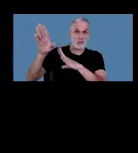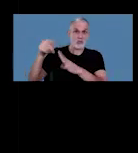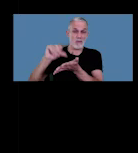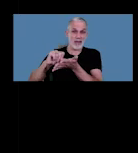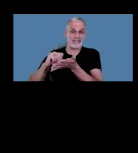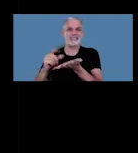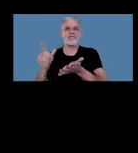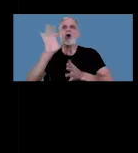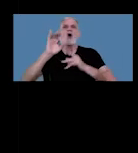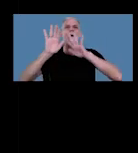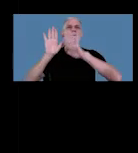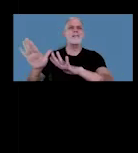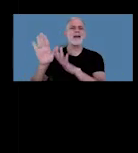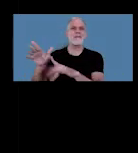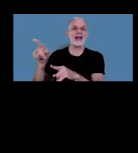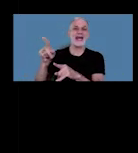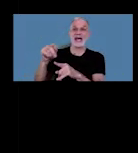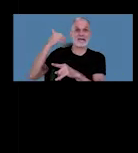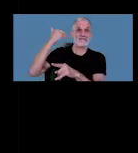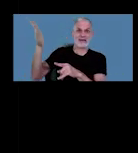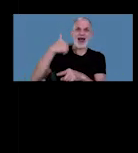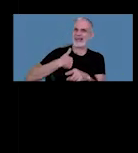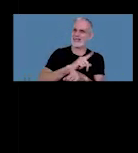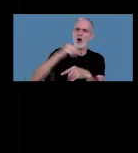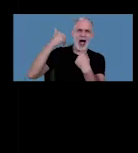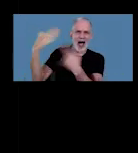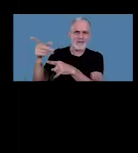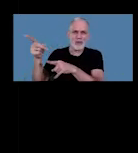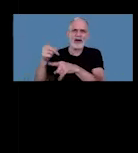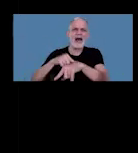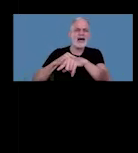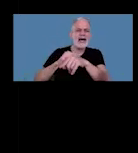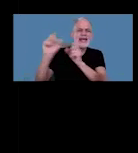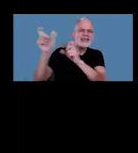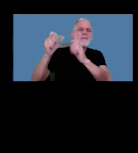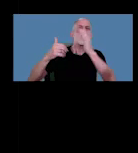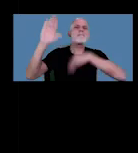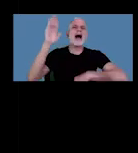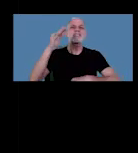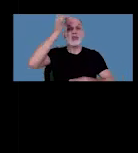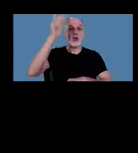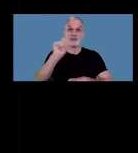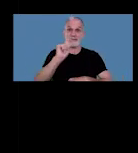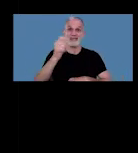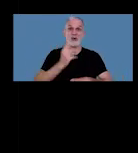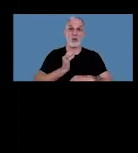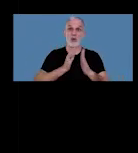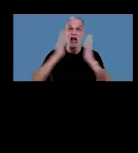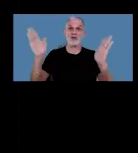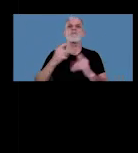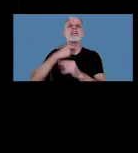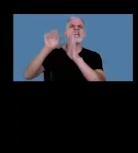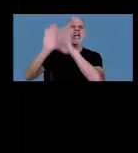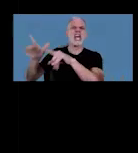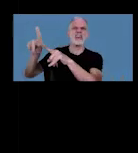se permanezca fuera del territorio argentino por un periodo mayor a 12 meses con voluntad de